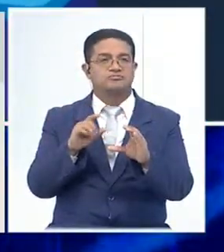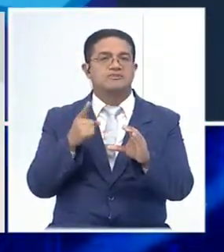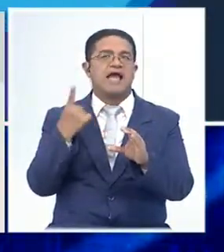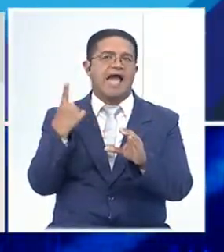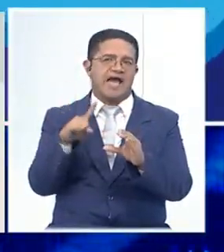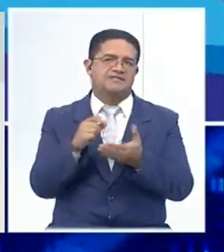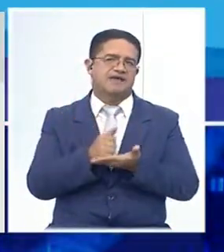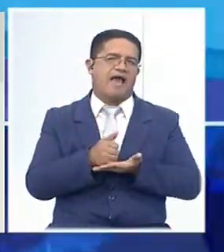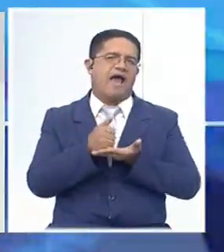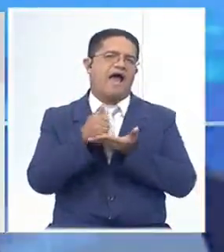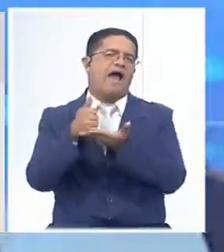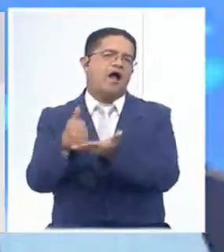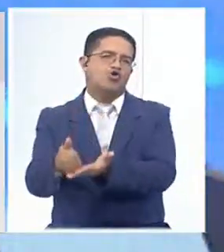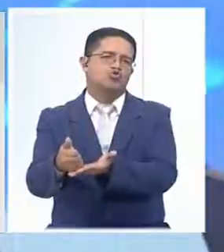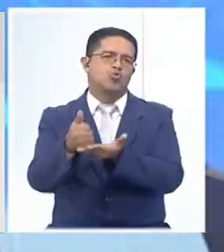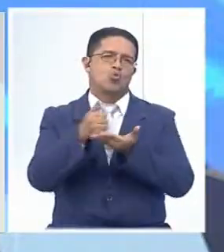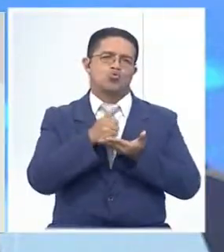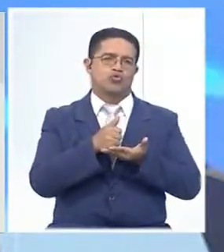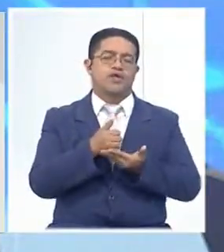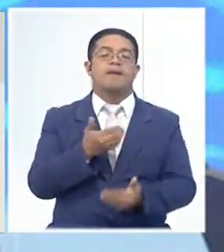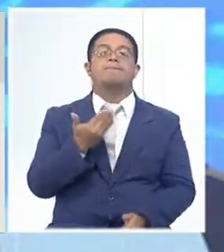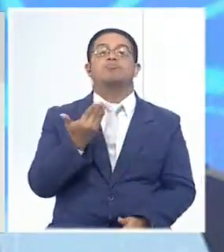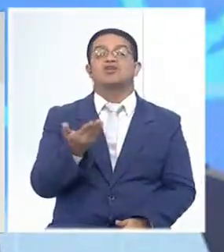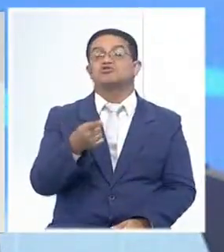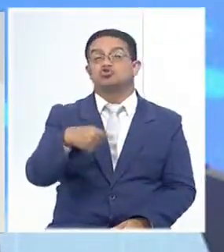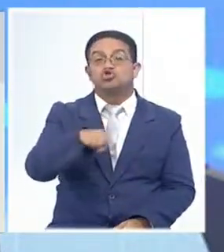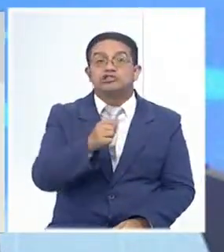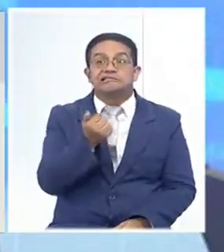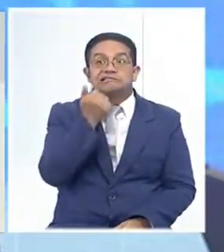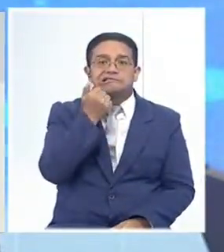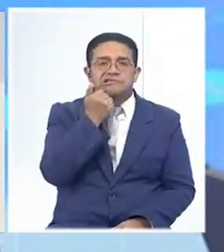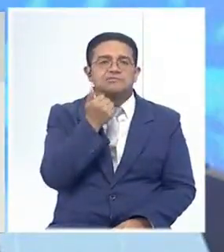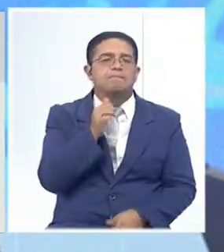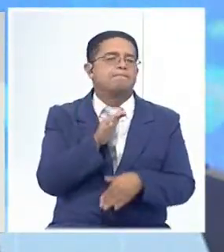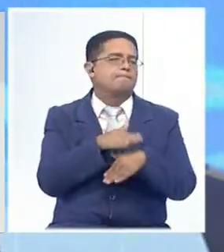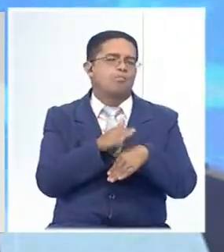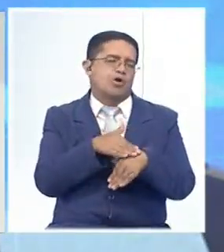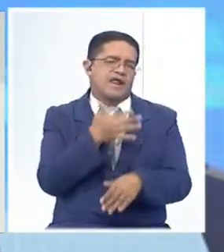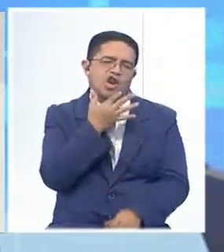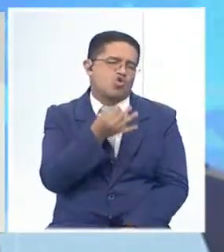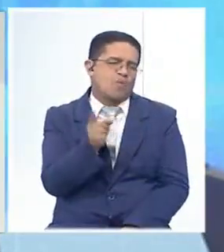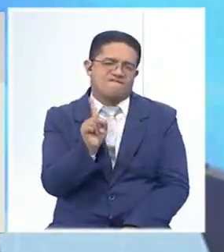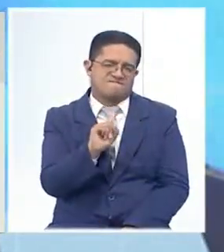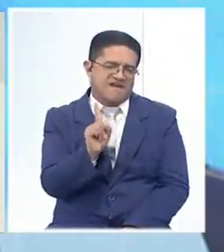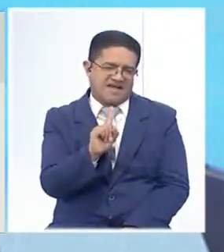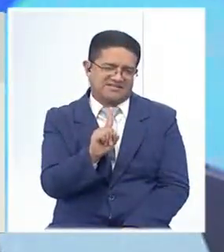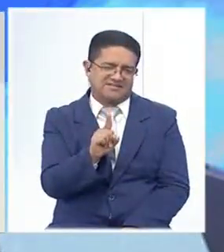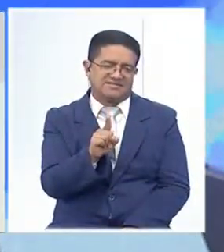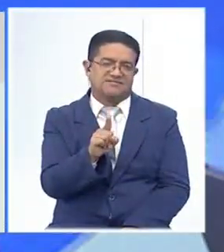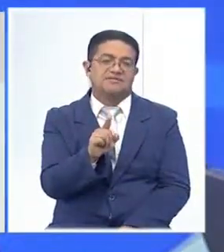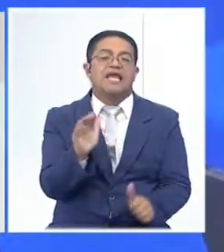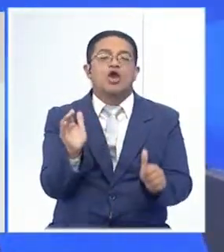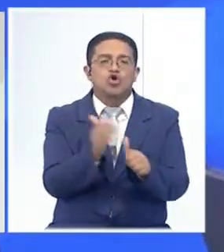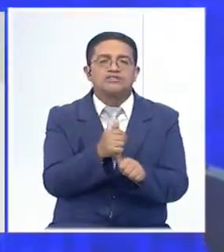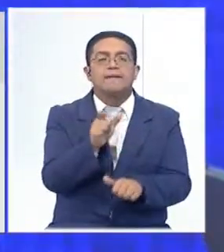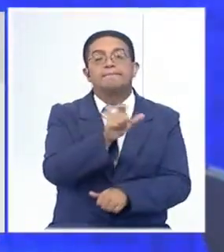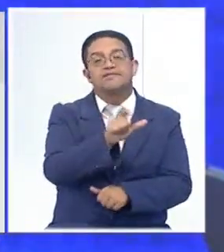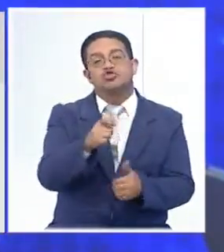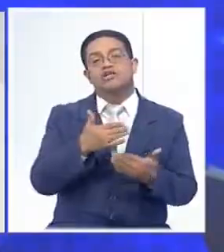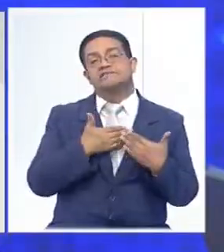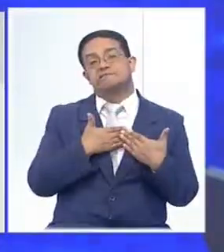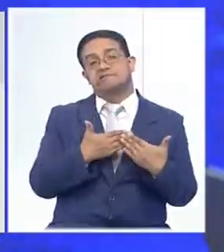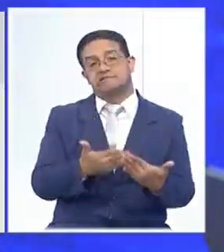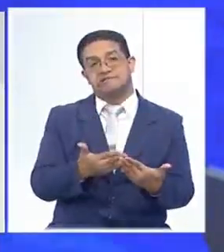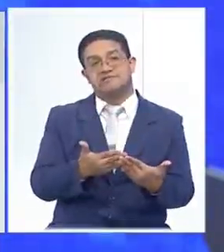esa colaboración. Por eso es que no se exige, porque no es fácil conseguir los donantes y si encima se les exige